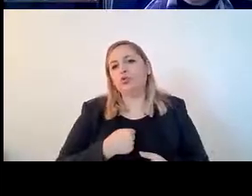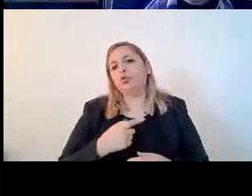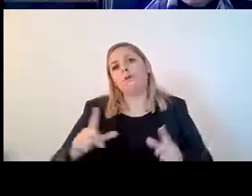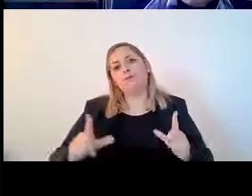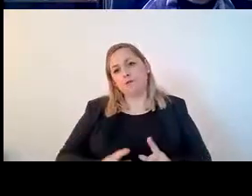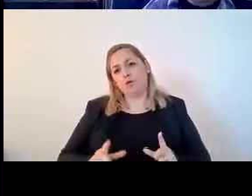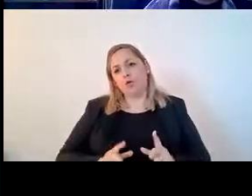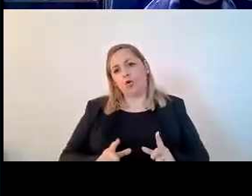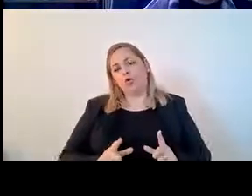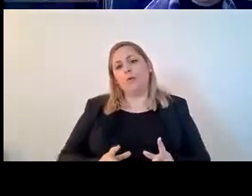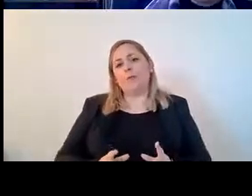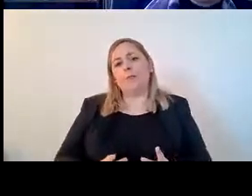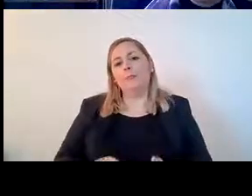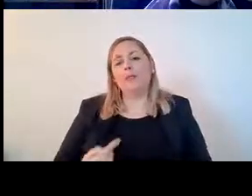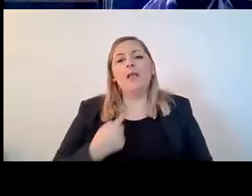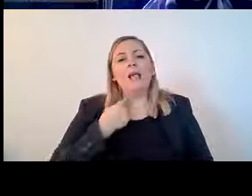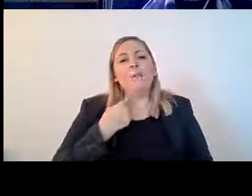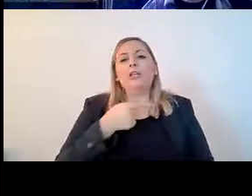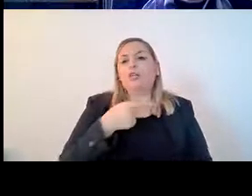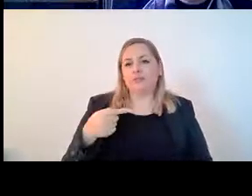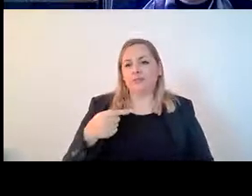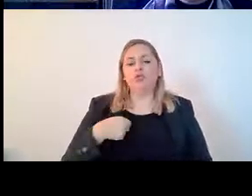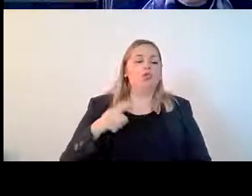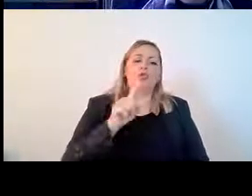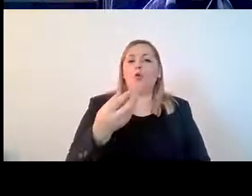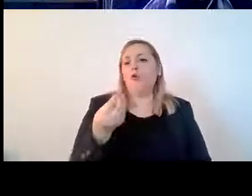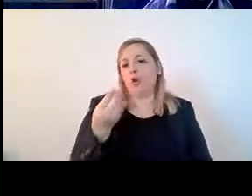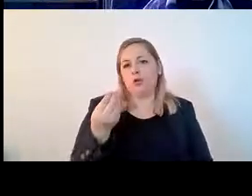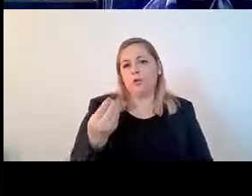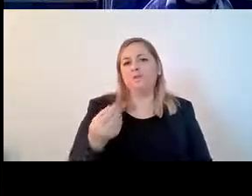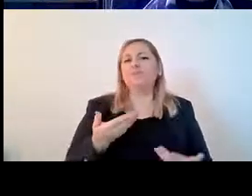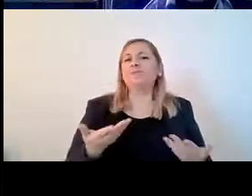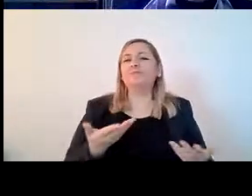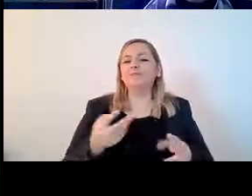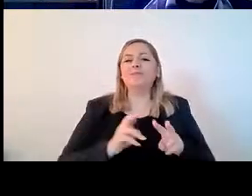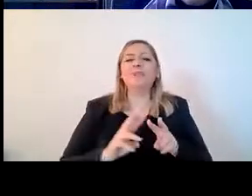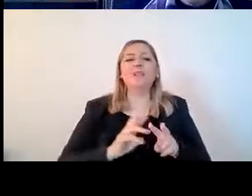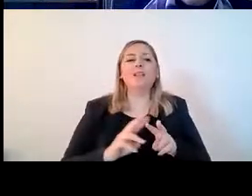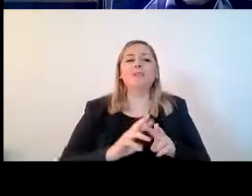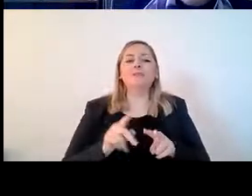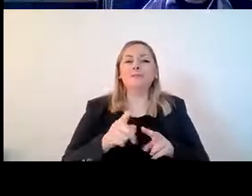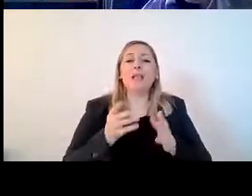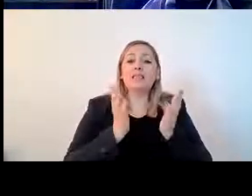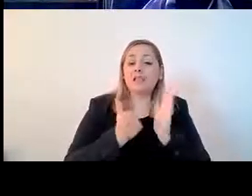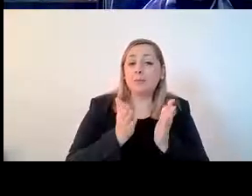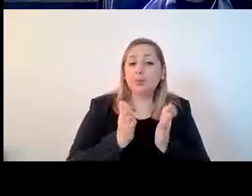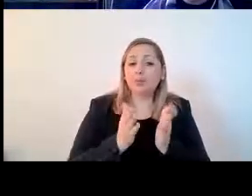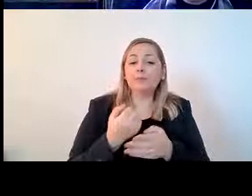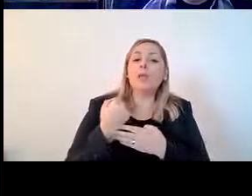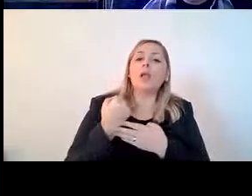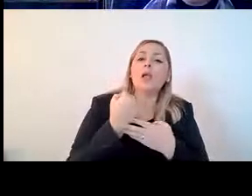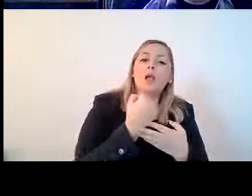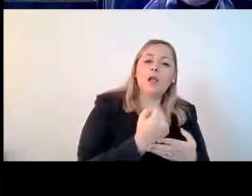flojo. Afecto negativo, no soy bueno. Entonces, ¿qué es lo que hace entonces el terapeuta?